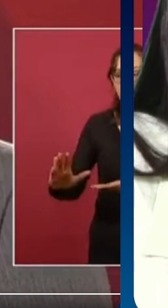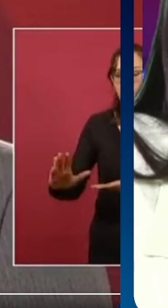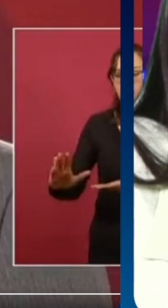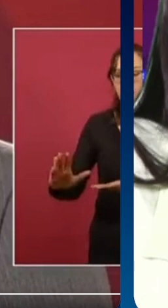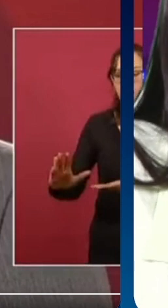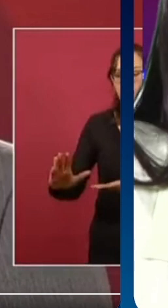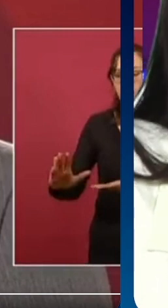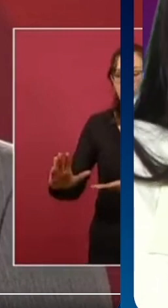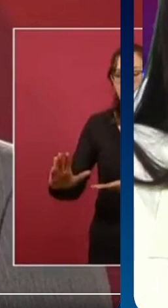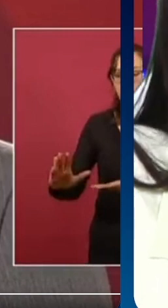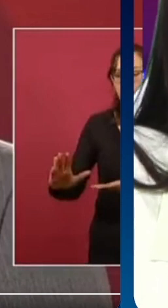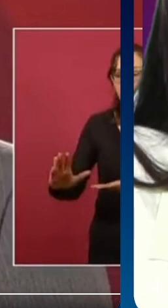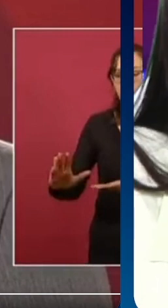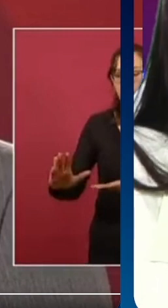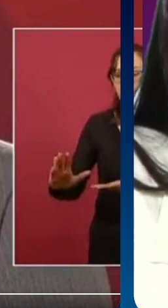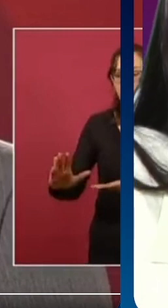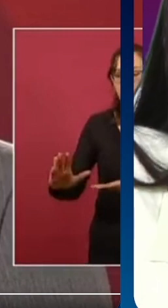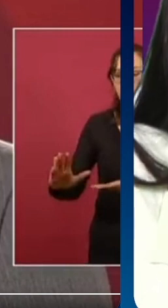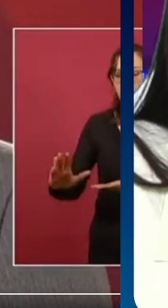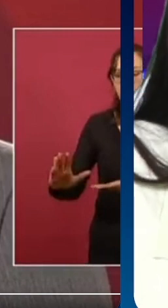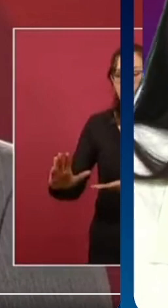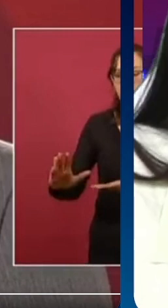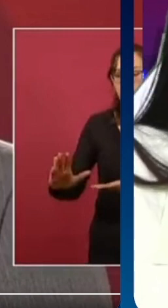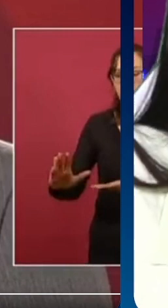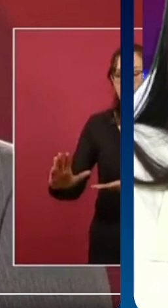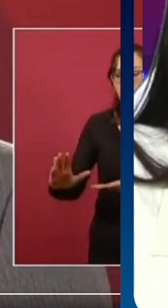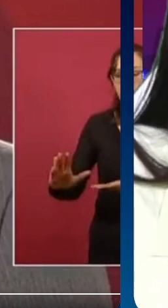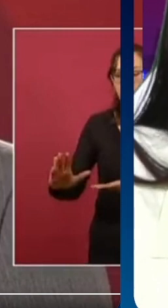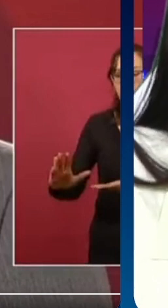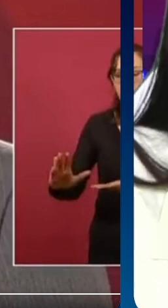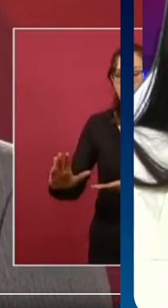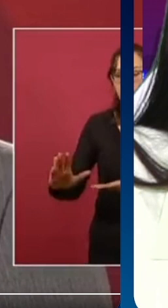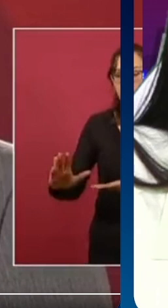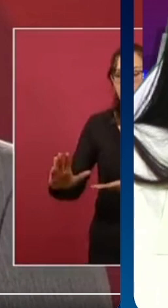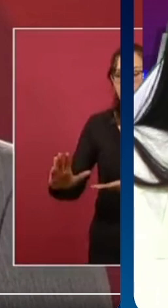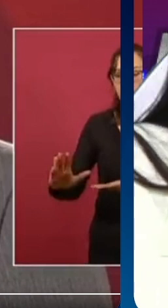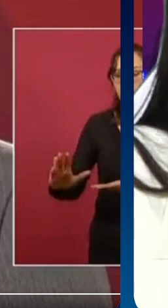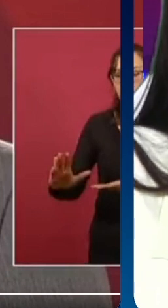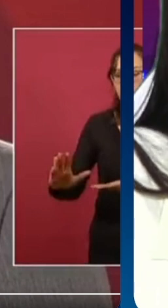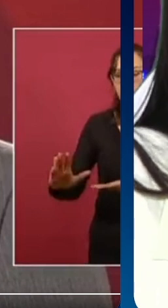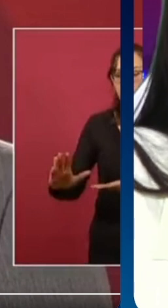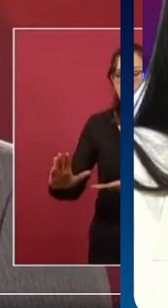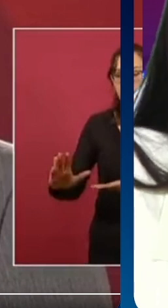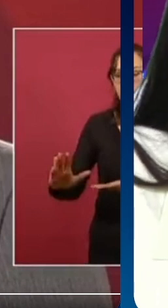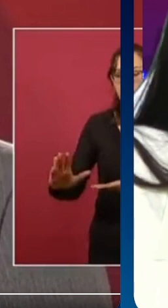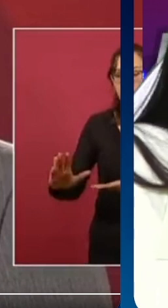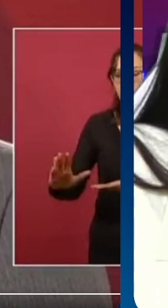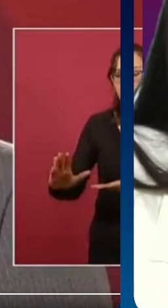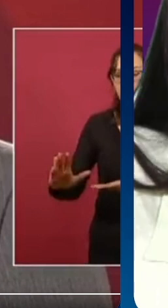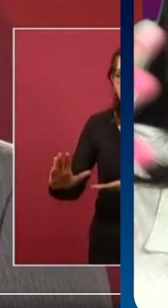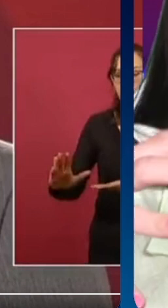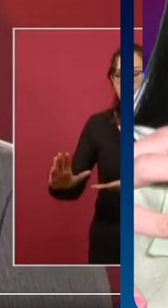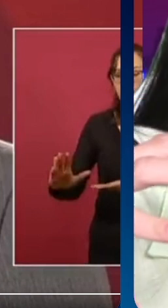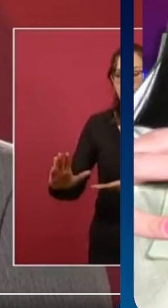importa de dónde vengamos, todos somos iguales, ¿no? Dependiendo, no importa la nación de la que provengamos. Entonces, este es el argumento de López Obrador y también